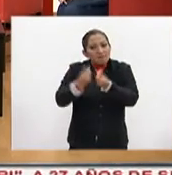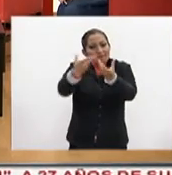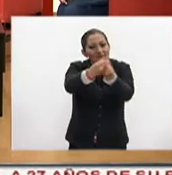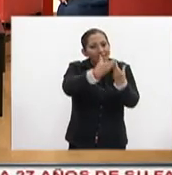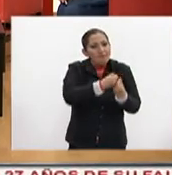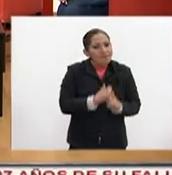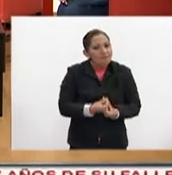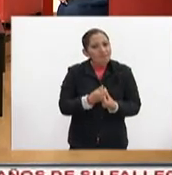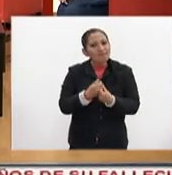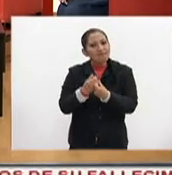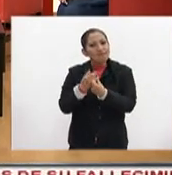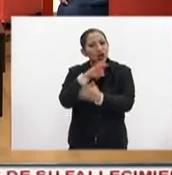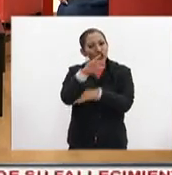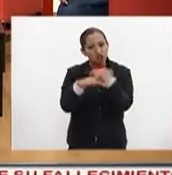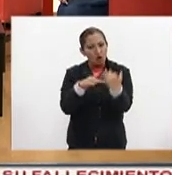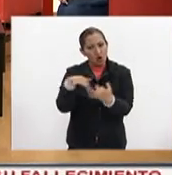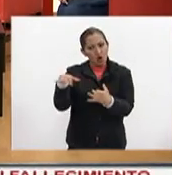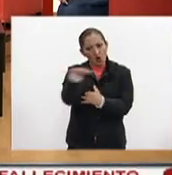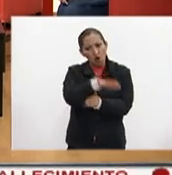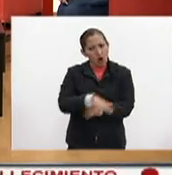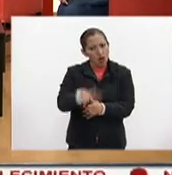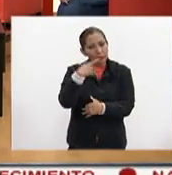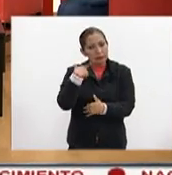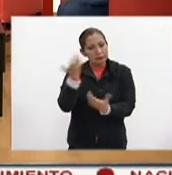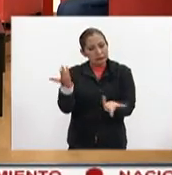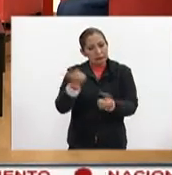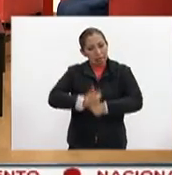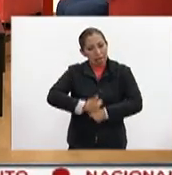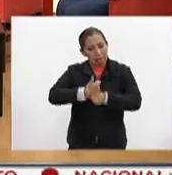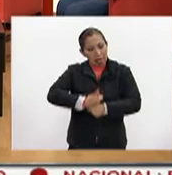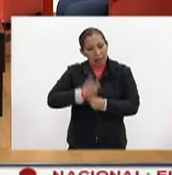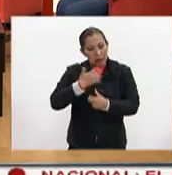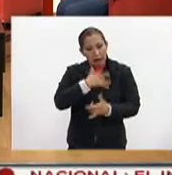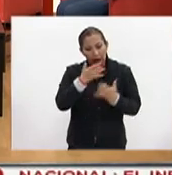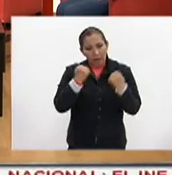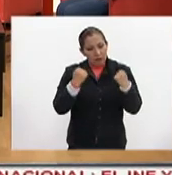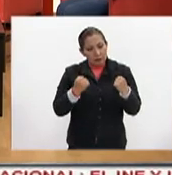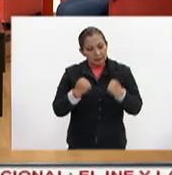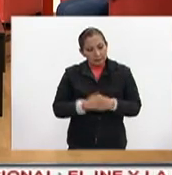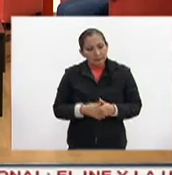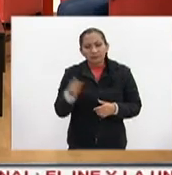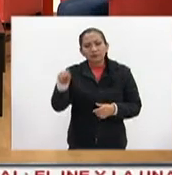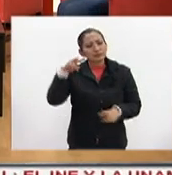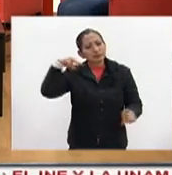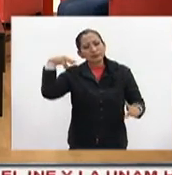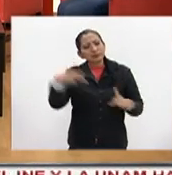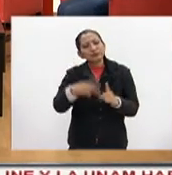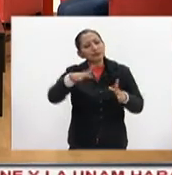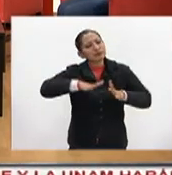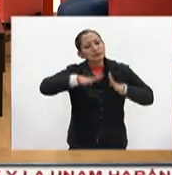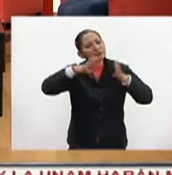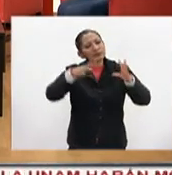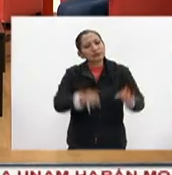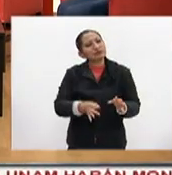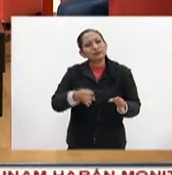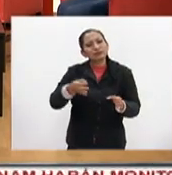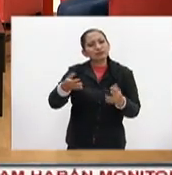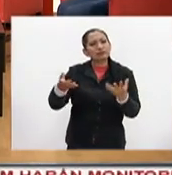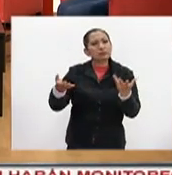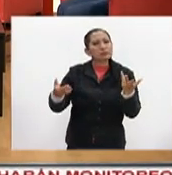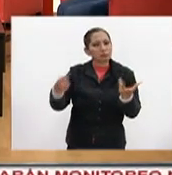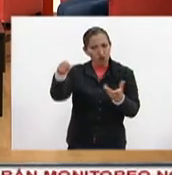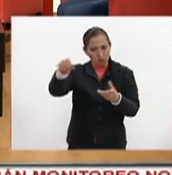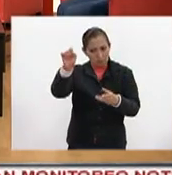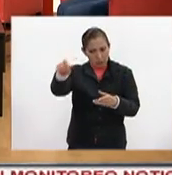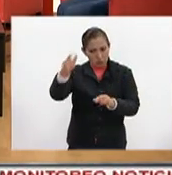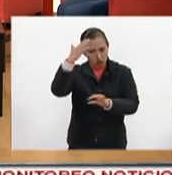a lo que pues todo nos pegó, nos dolió. Muchísimo. ¿Desde qué perspectiva la fundación que